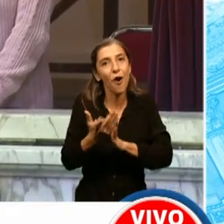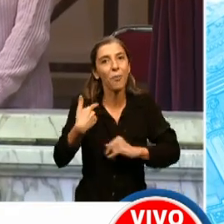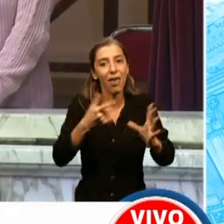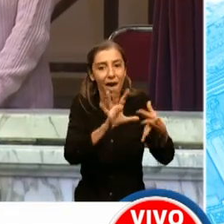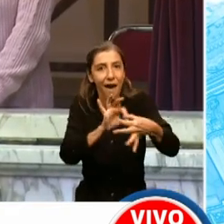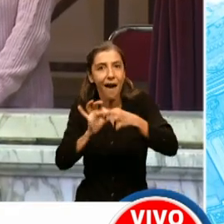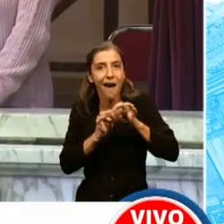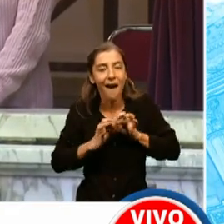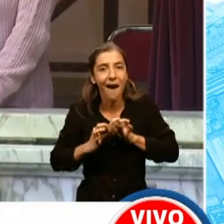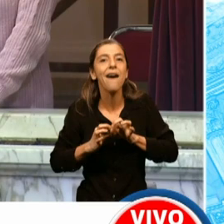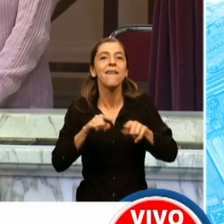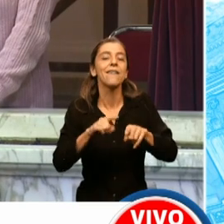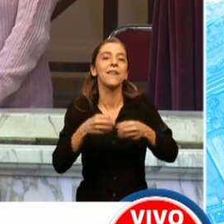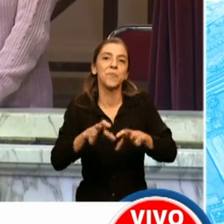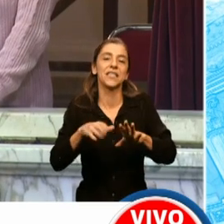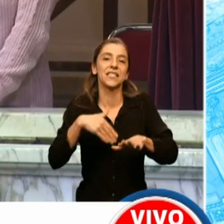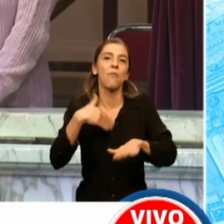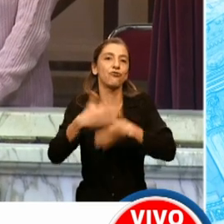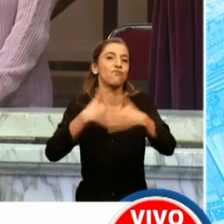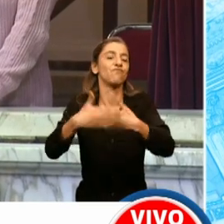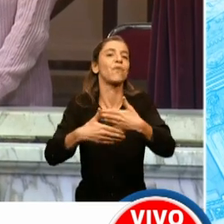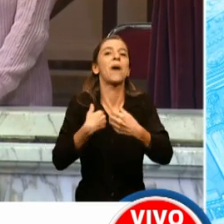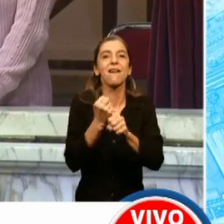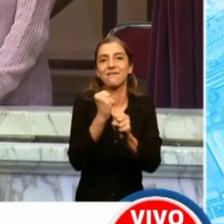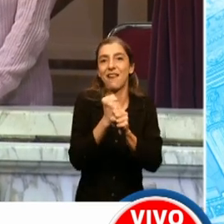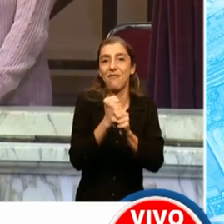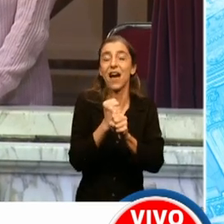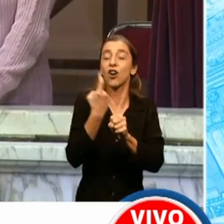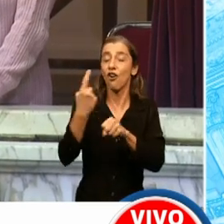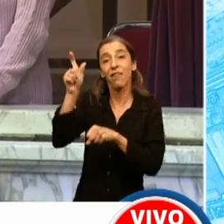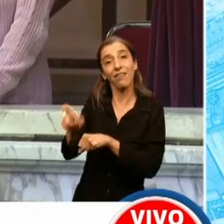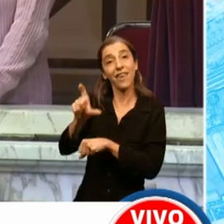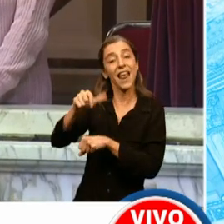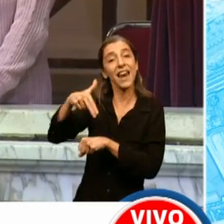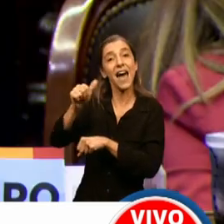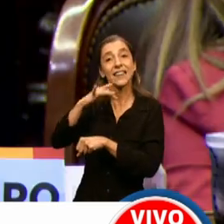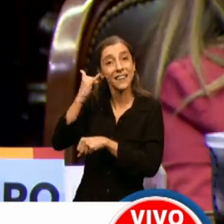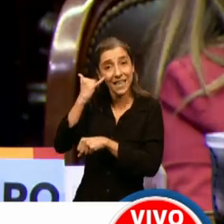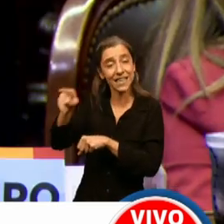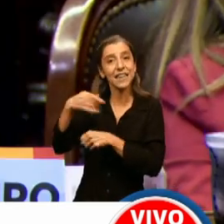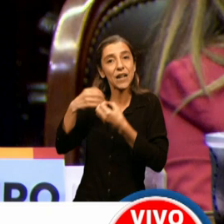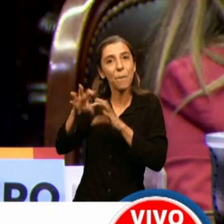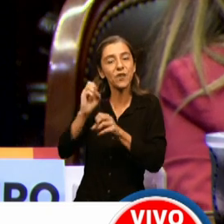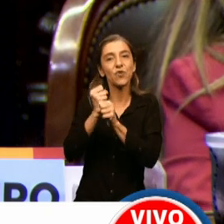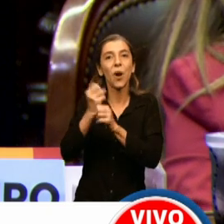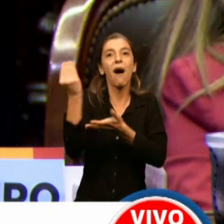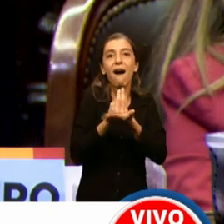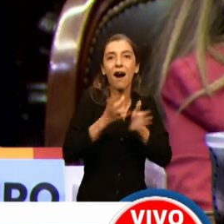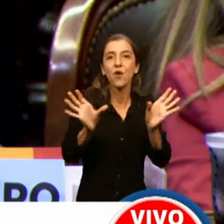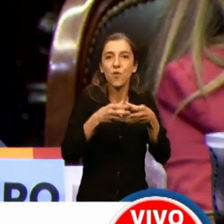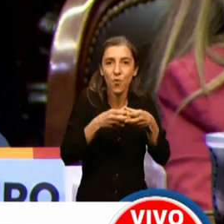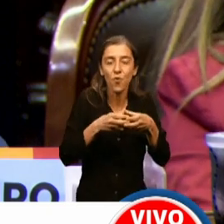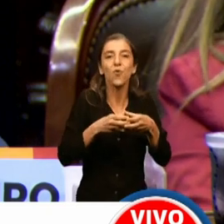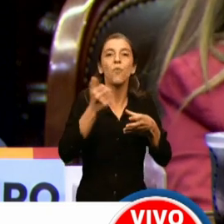empezamos a construir el trabajo y entonces logramos que una compañía nuestra lanati empiece a trabajar en una cuadrilla de aysa que hoy está